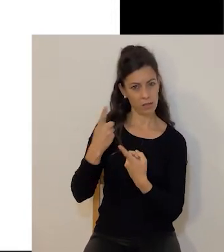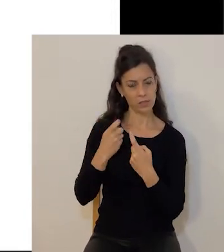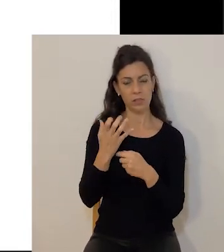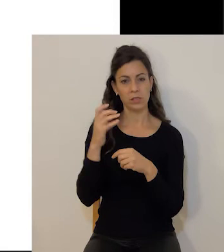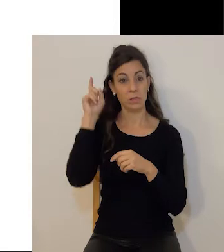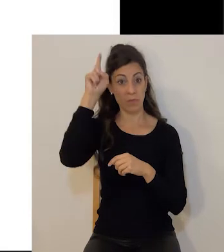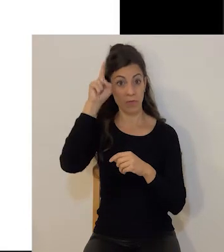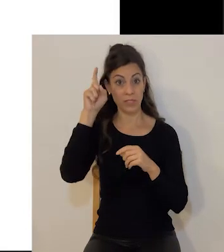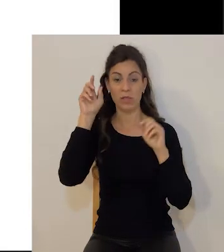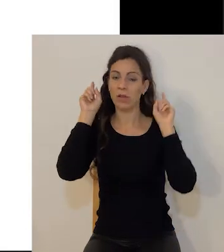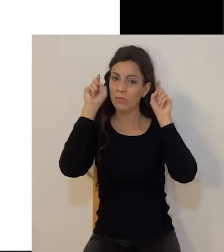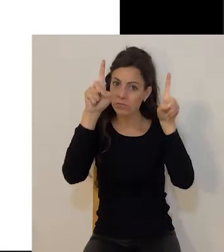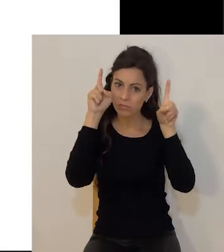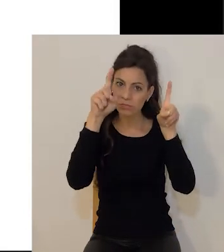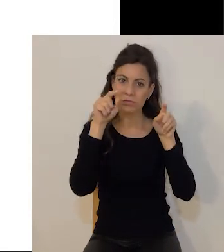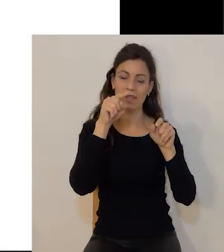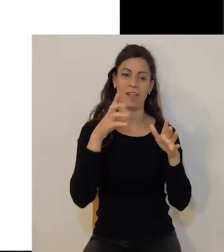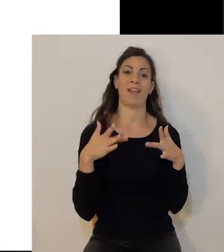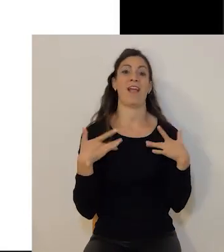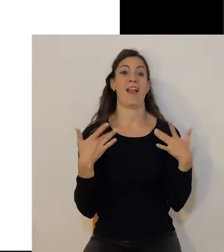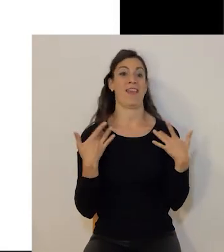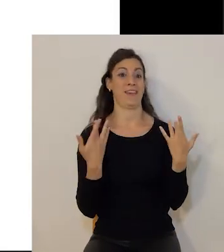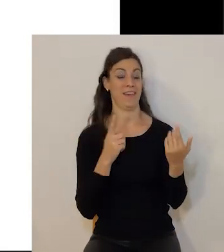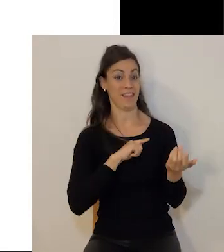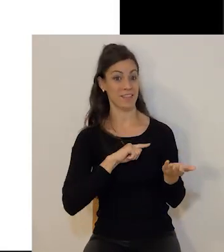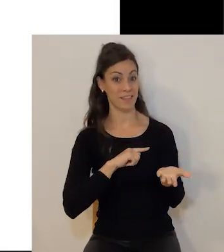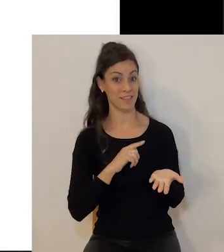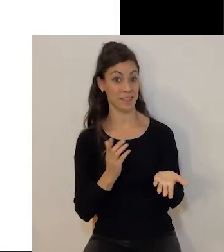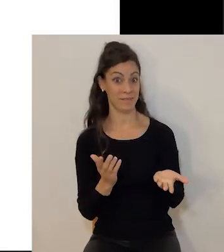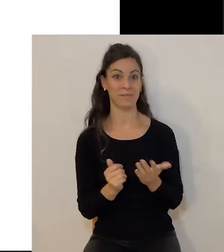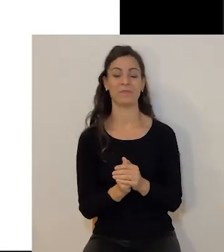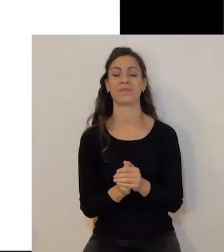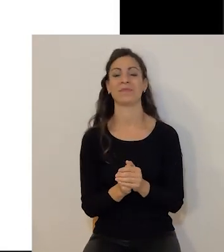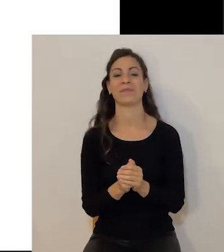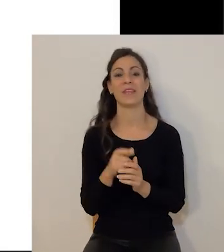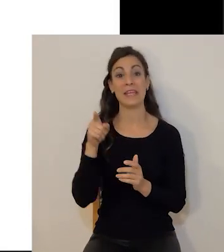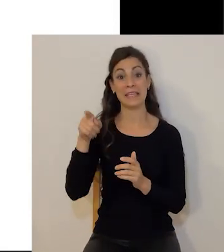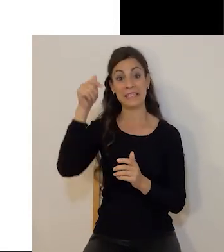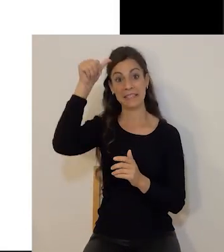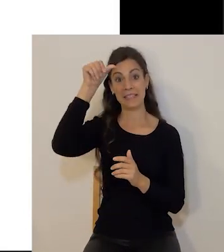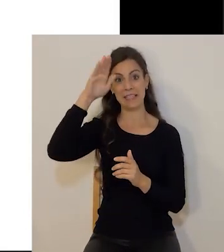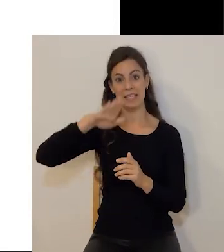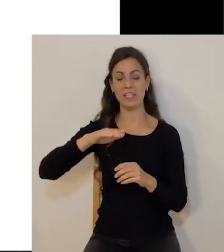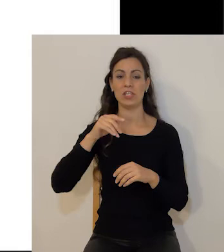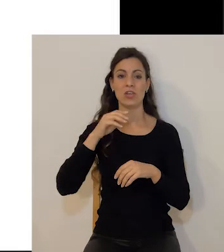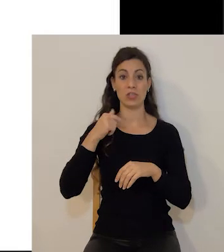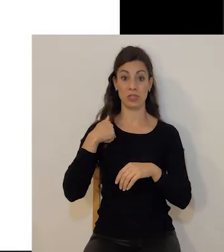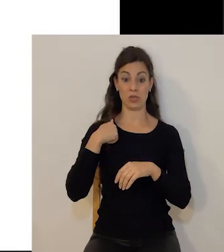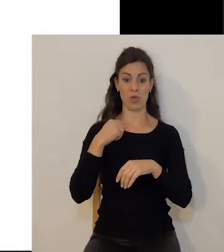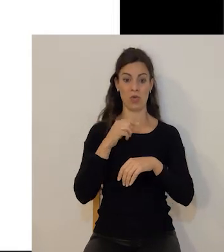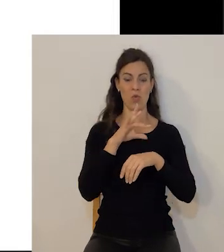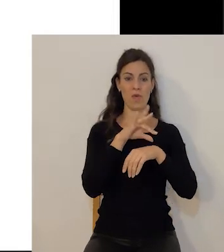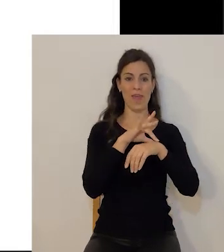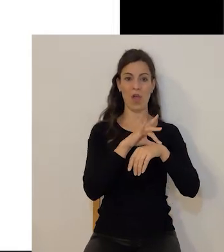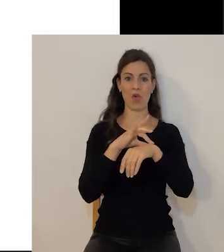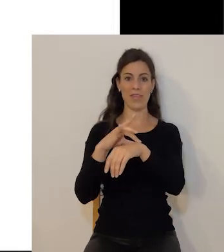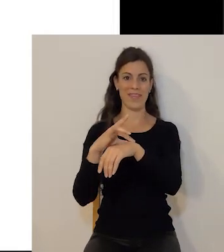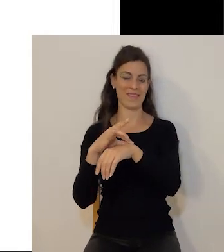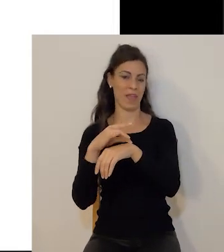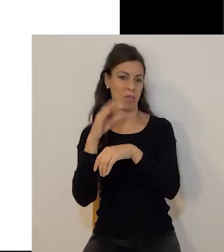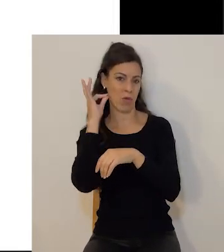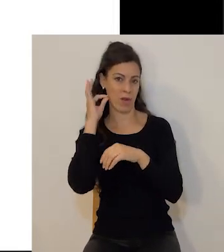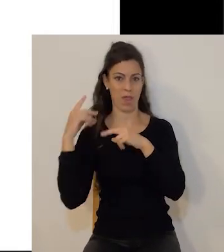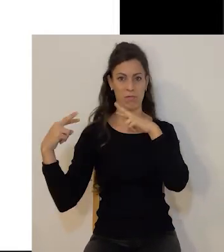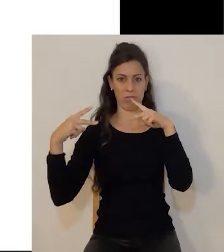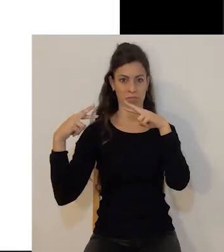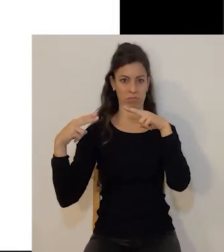enseña algo, alegría. Este niño, cuando yo había hablado con la orientadora, me dice, no es una situación de bullying, el niño